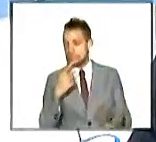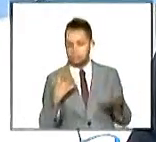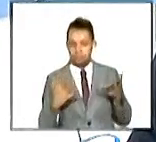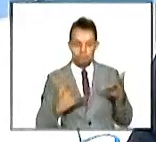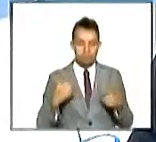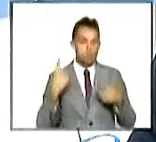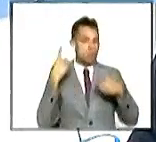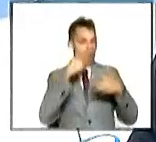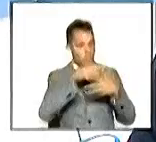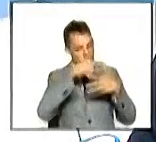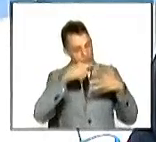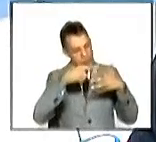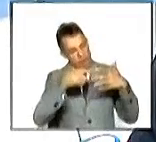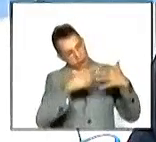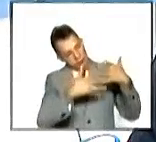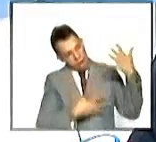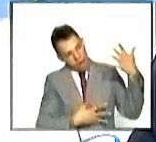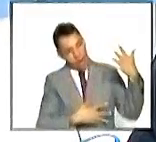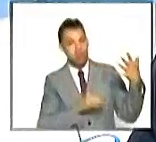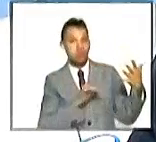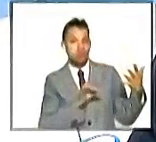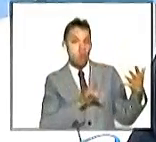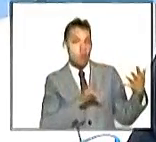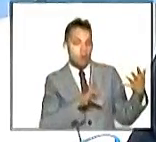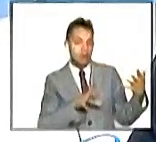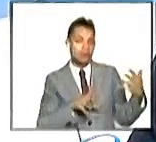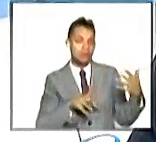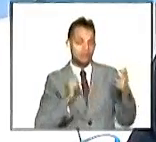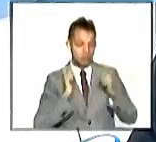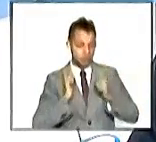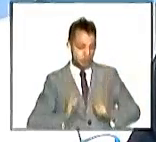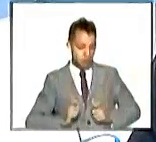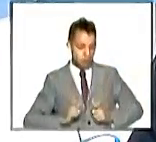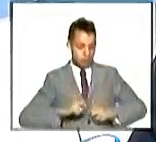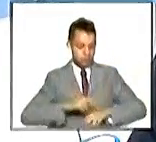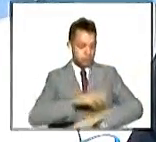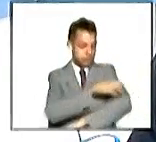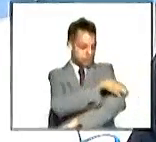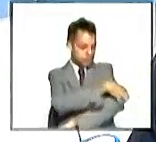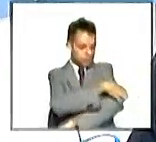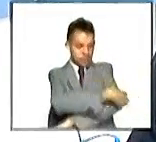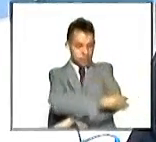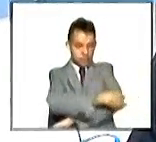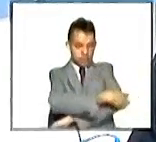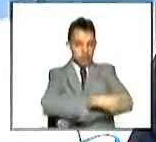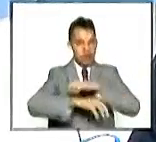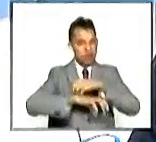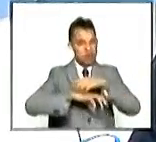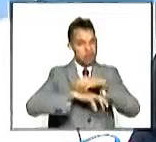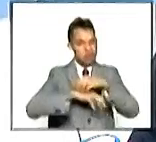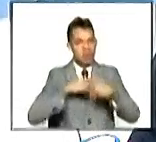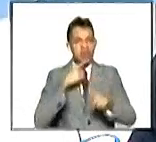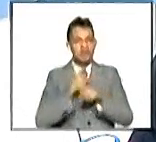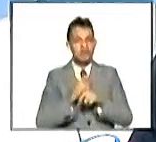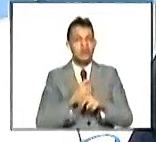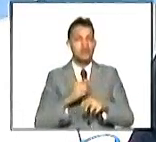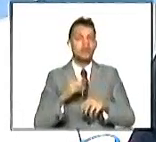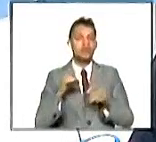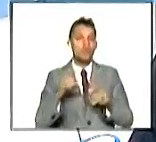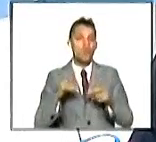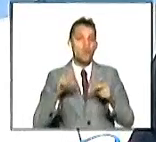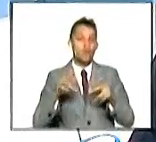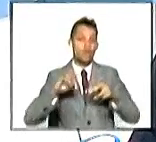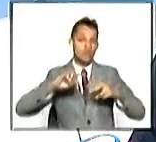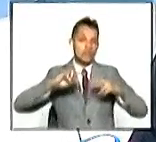muchas causas que producen dolor articular. Entonces existen exámenes, como es una enfermedad inmunológica, exámenes de